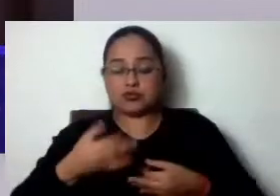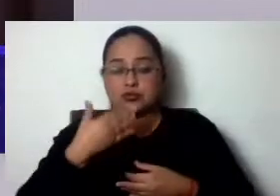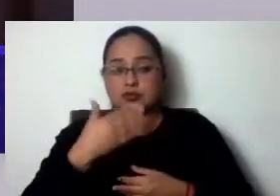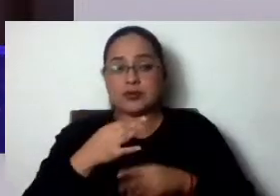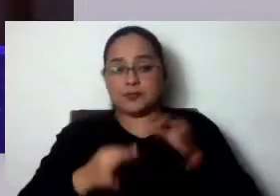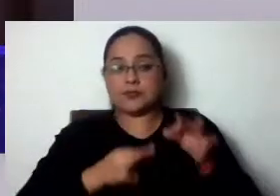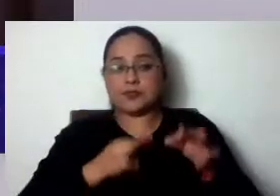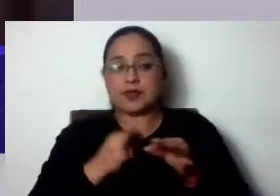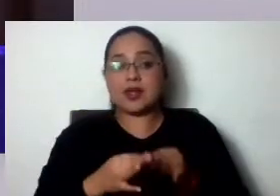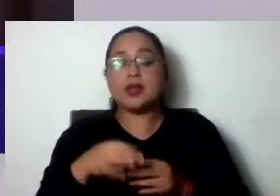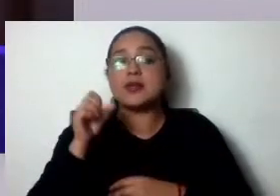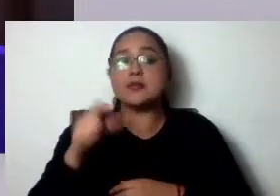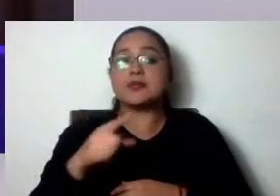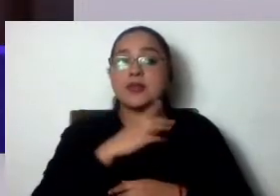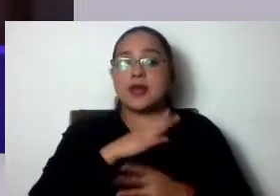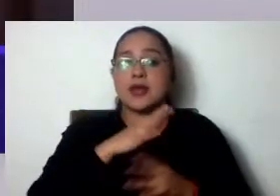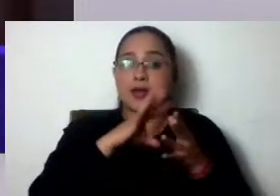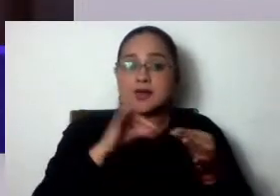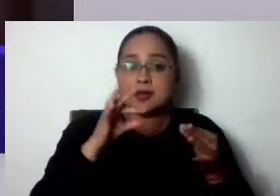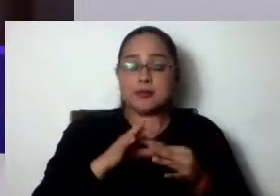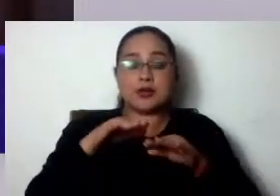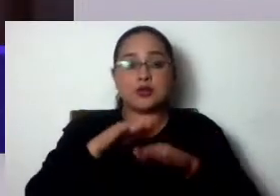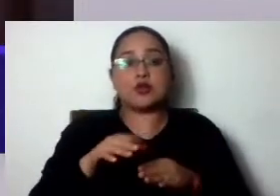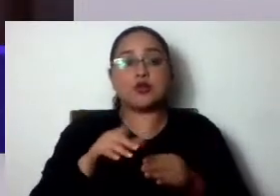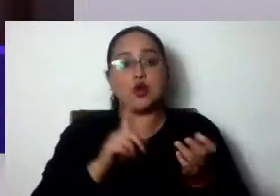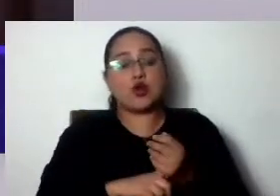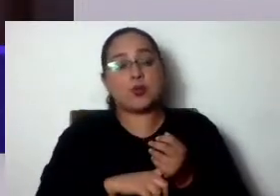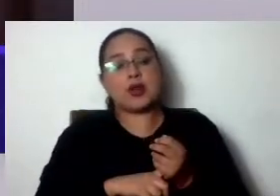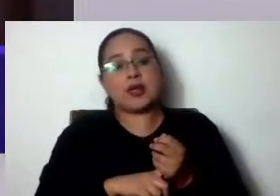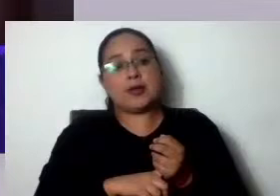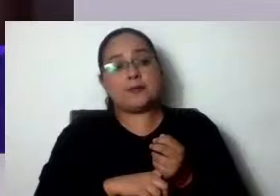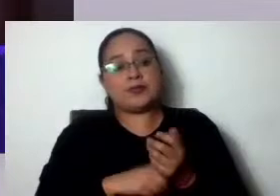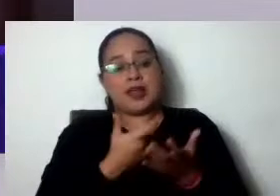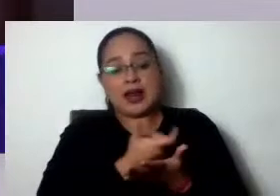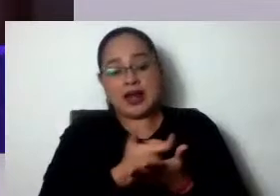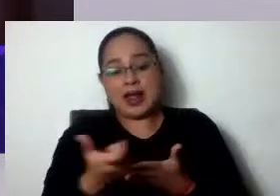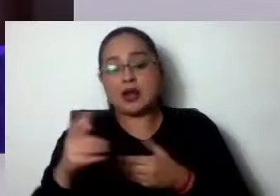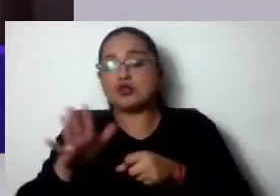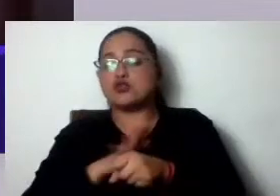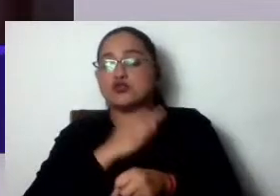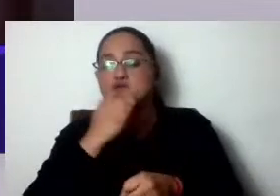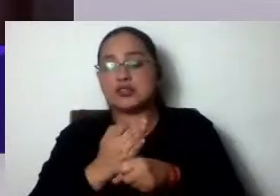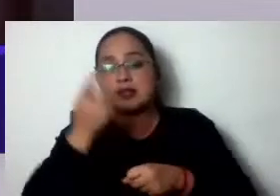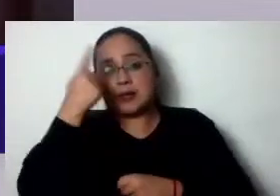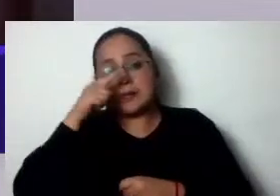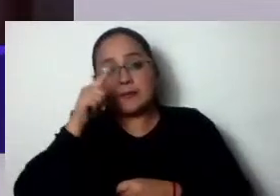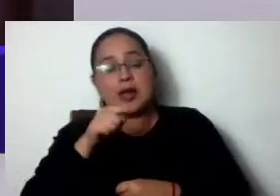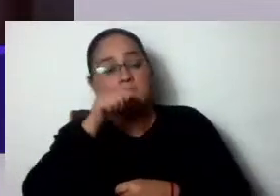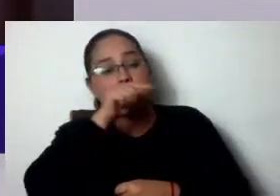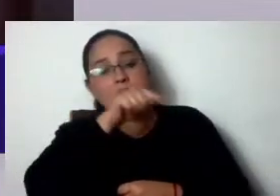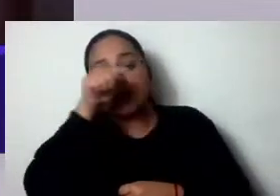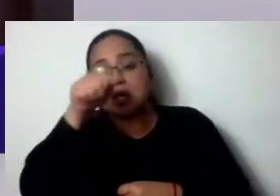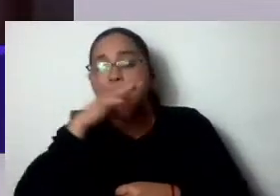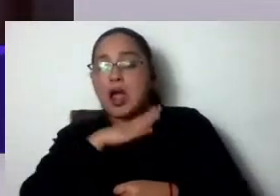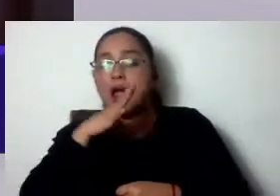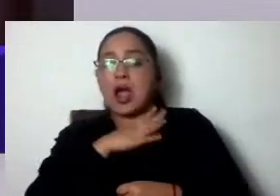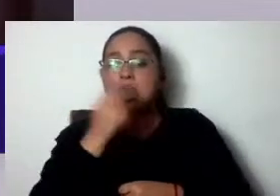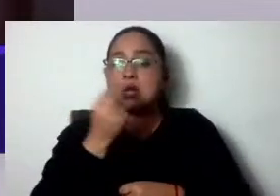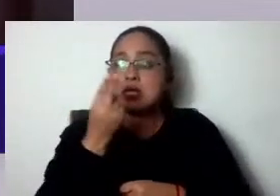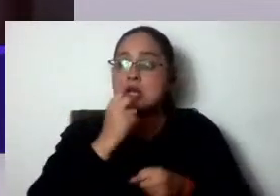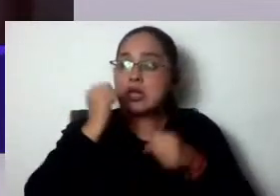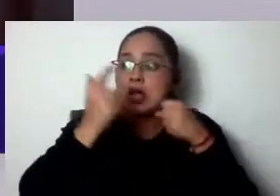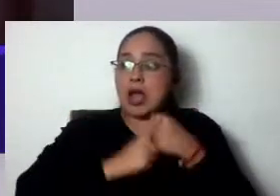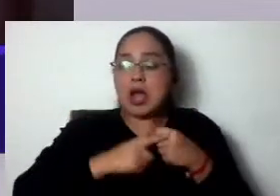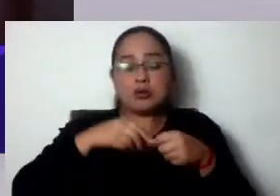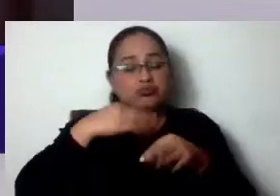hace mención que los salarios deben ser suficientes para satisfacer las necesidades normales de un